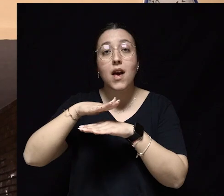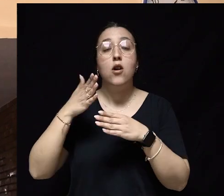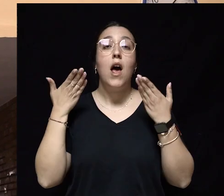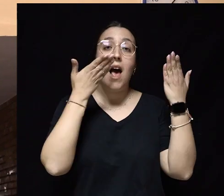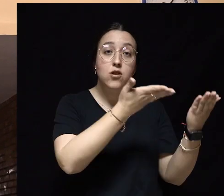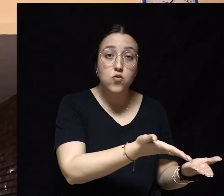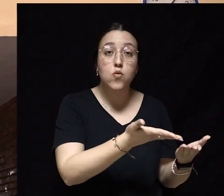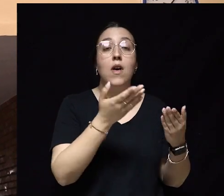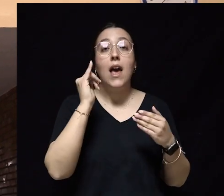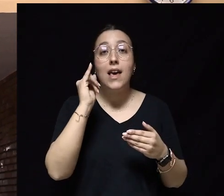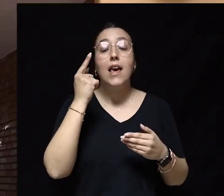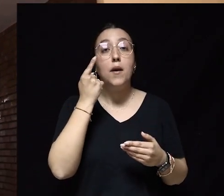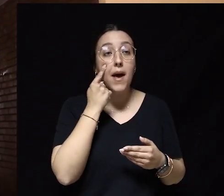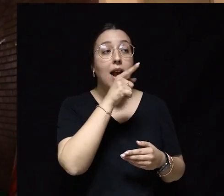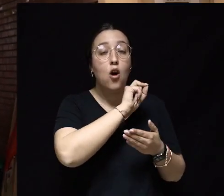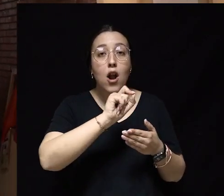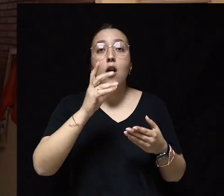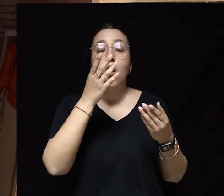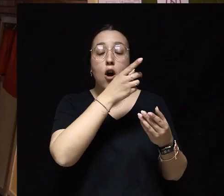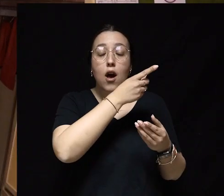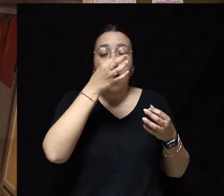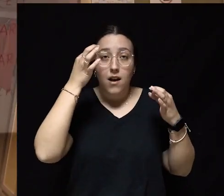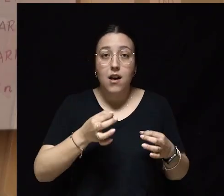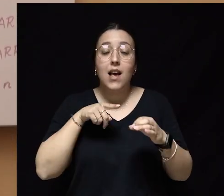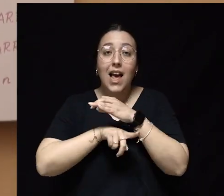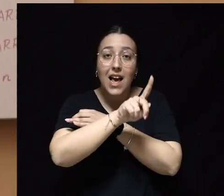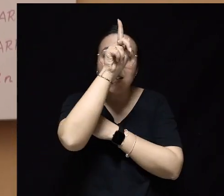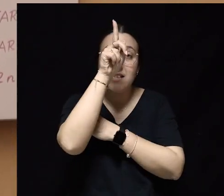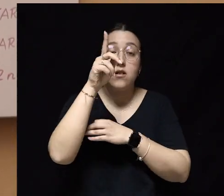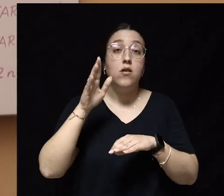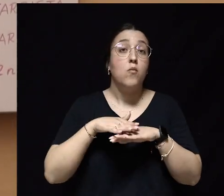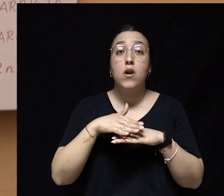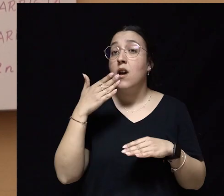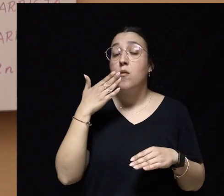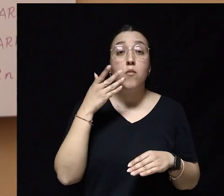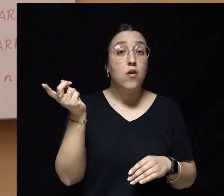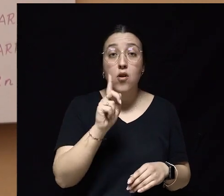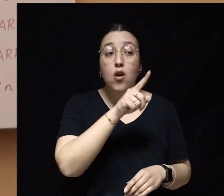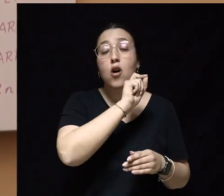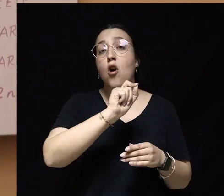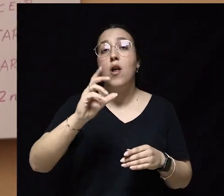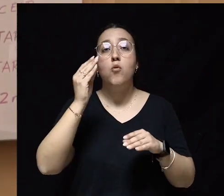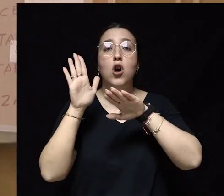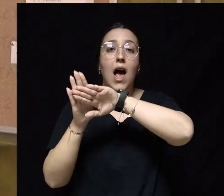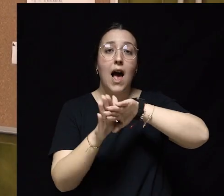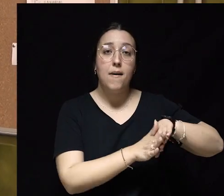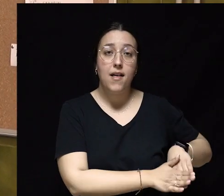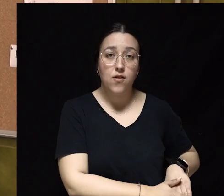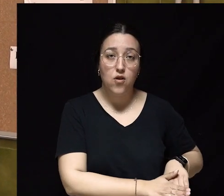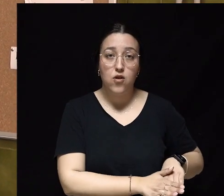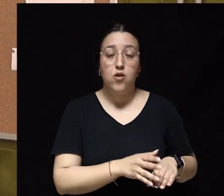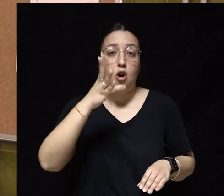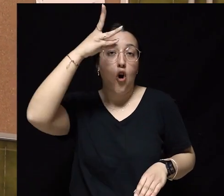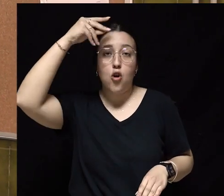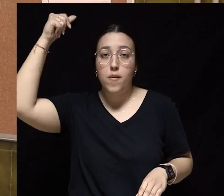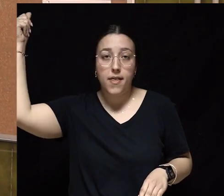discriminatoria. Pobreza, exclusión social, programas educativos no adecuados, son los condimentos con que se elabora la